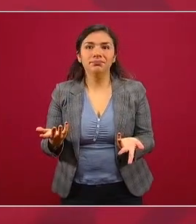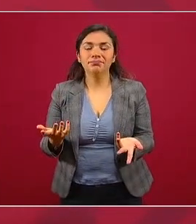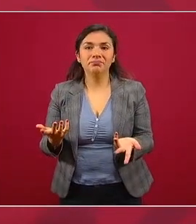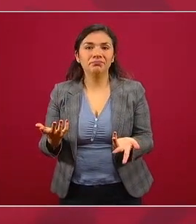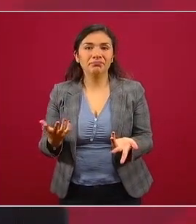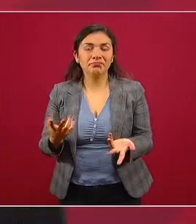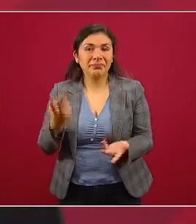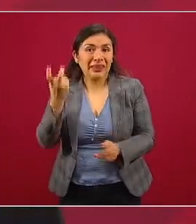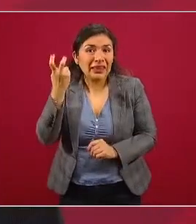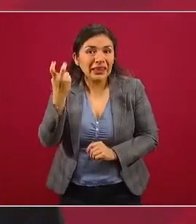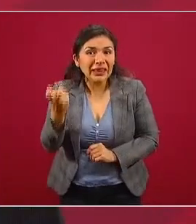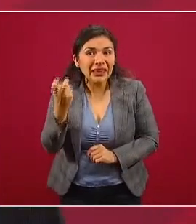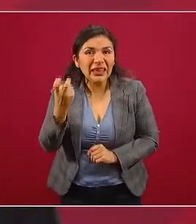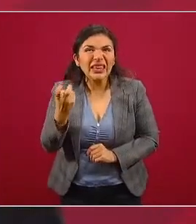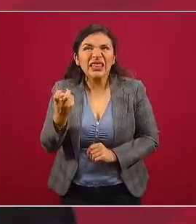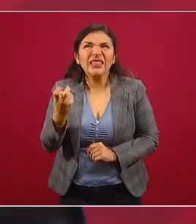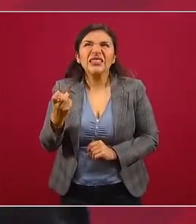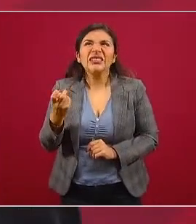ese